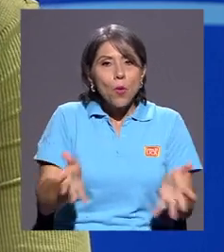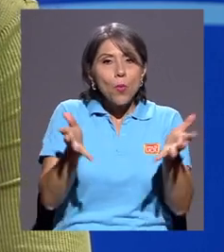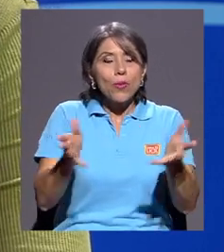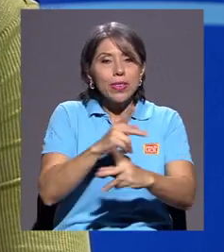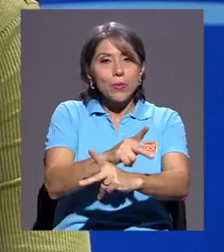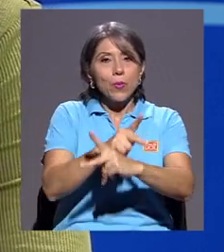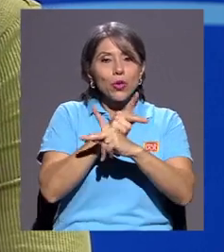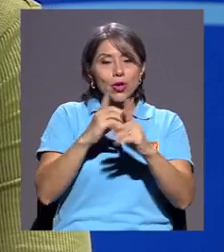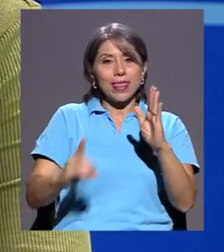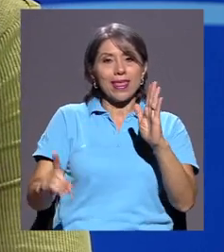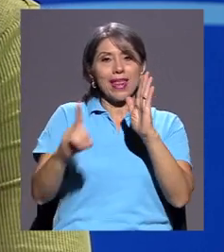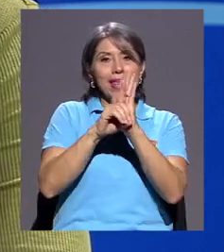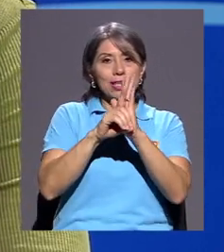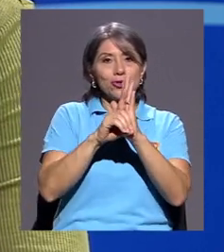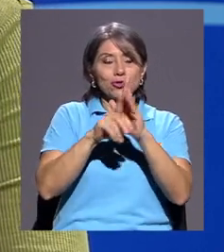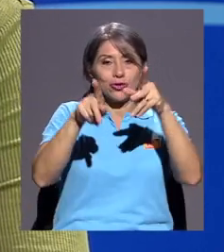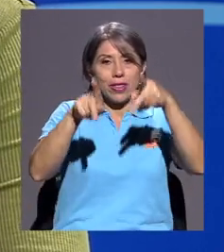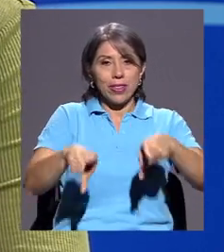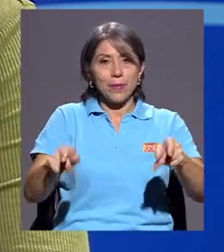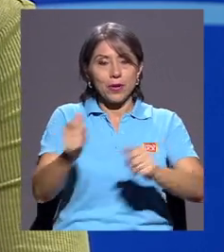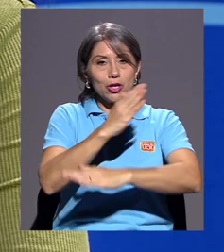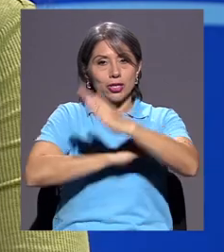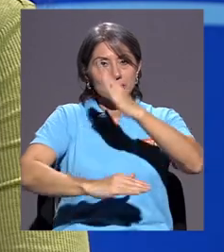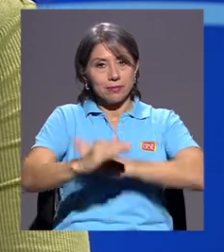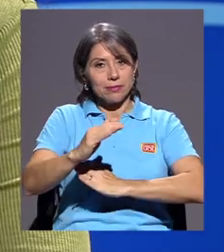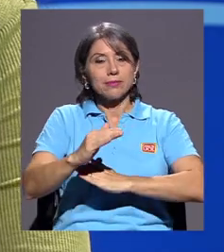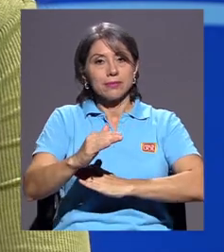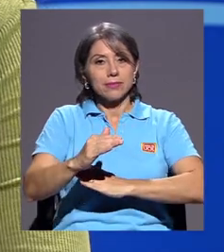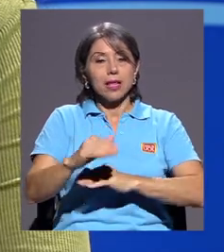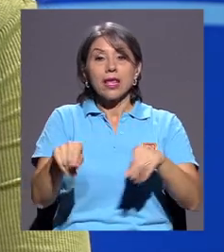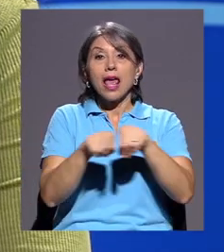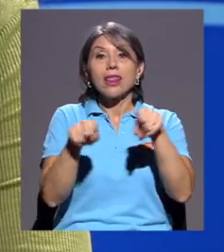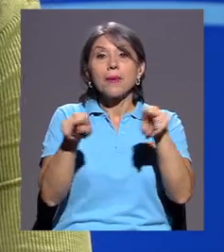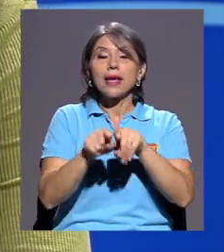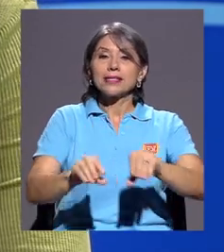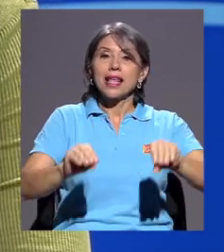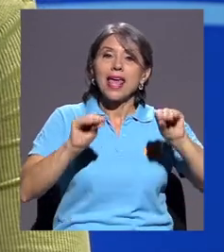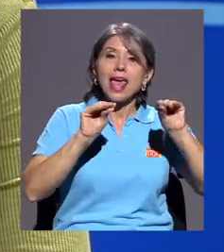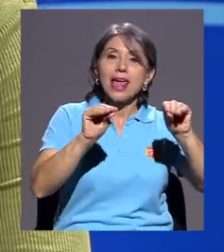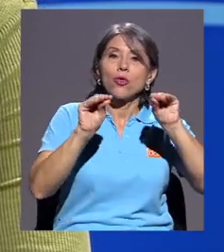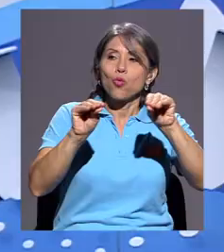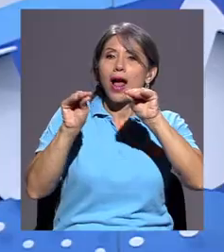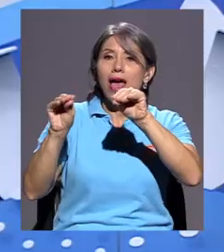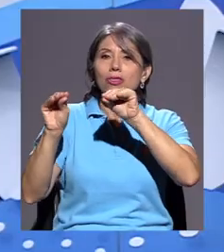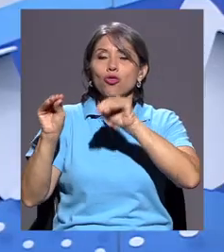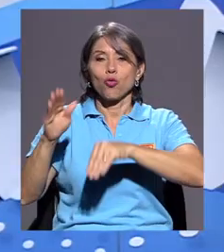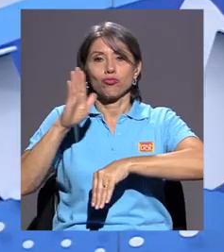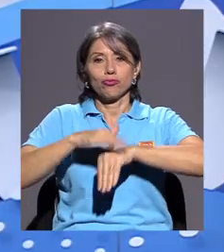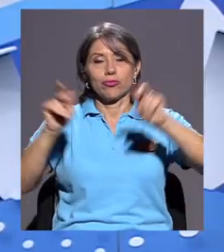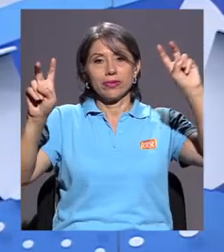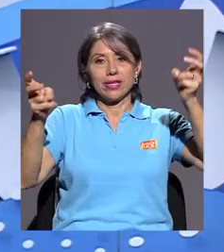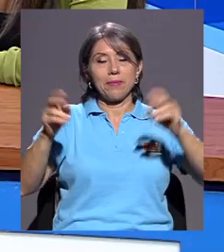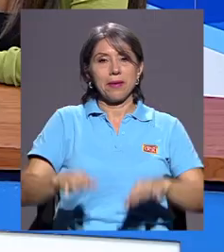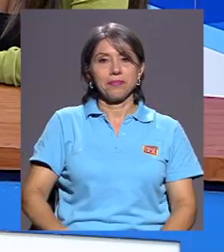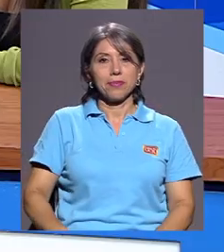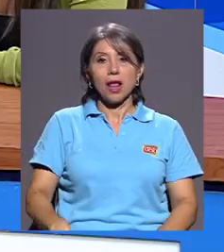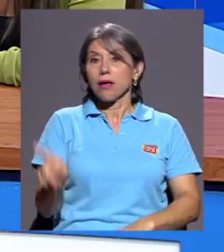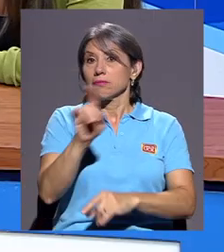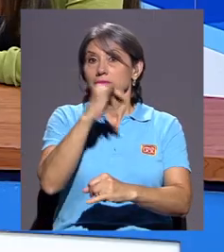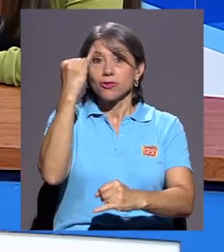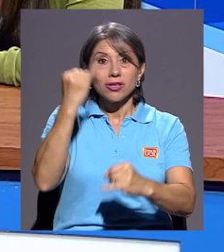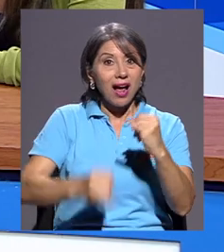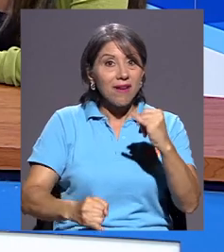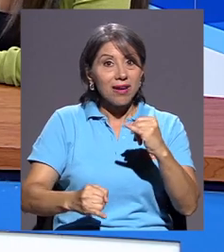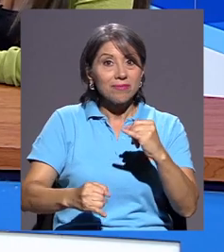promoviendo y protegiendo derechos de la población con discapacidad y además educando con respecto al tema. No se